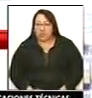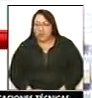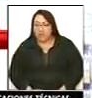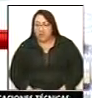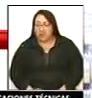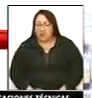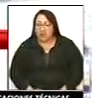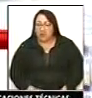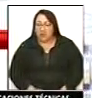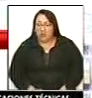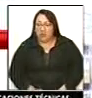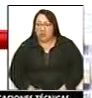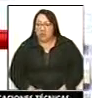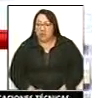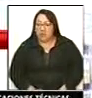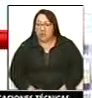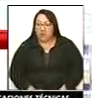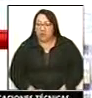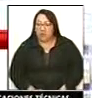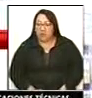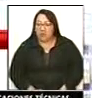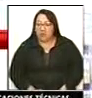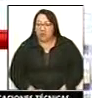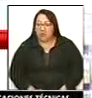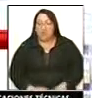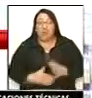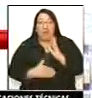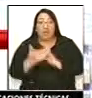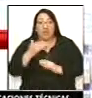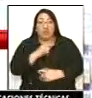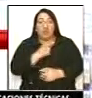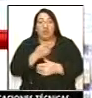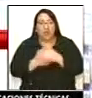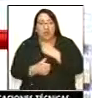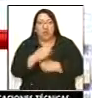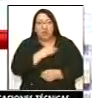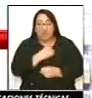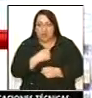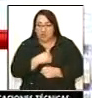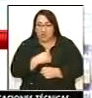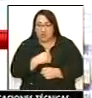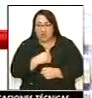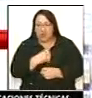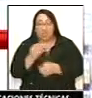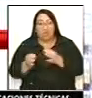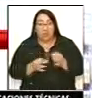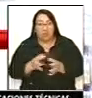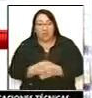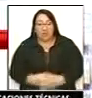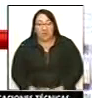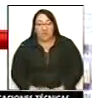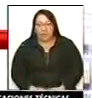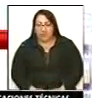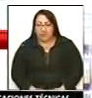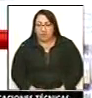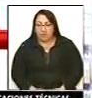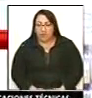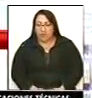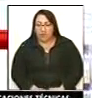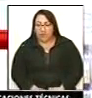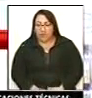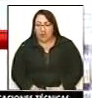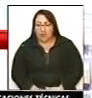que prácticamente es un superpoder metido dentro del Ejecutivo que va a determinar cuál es la